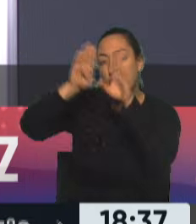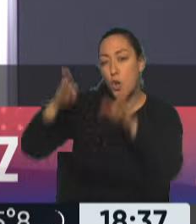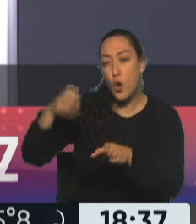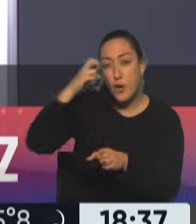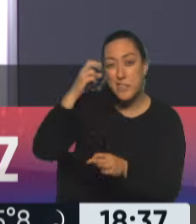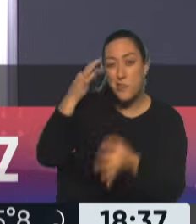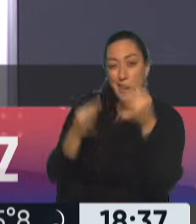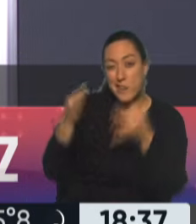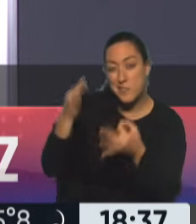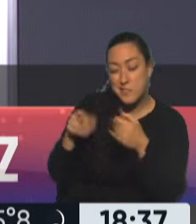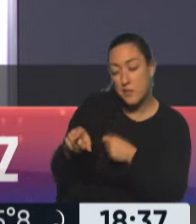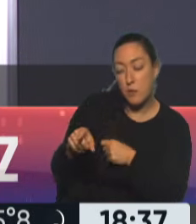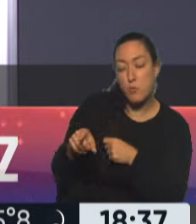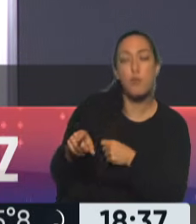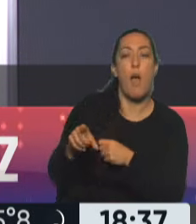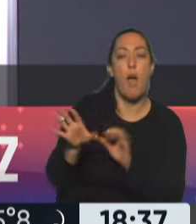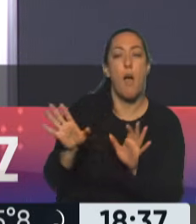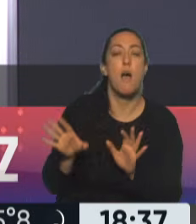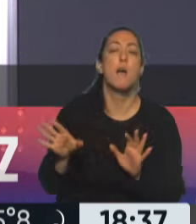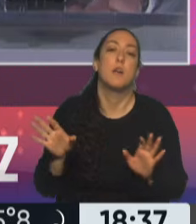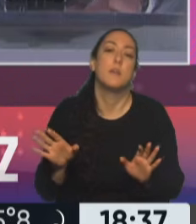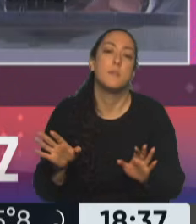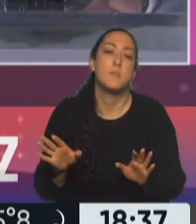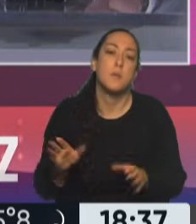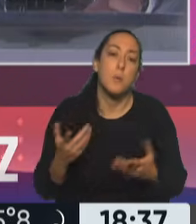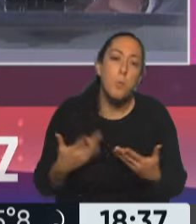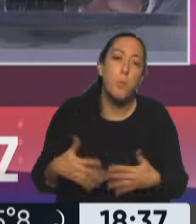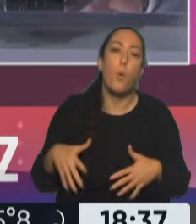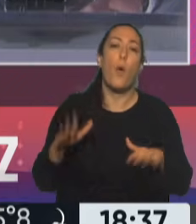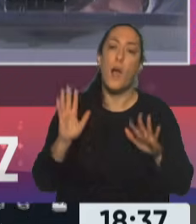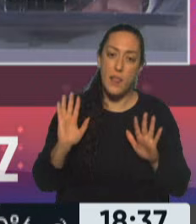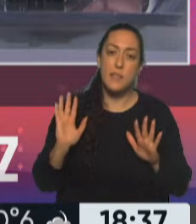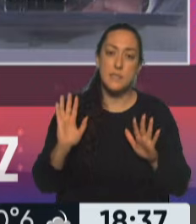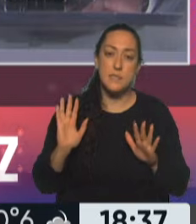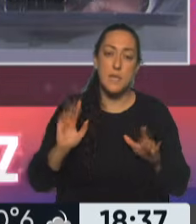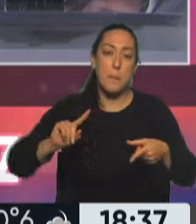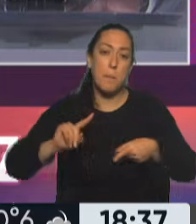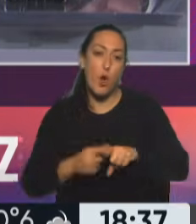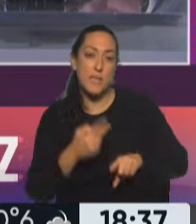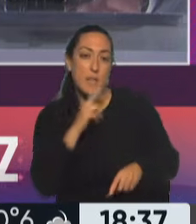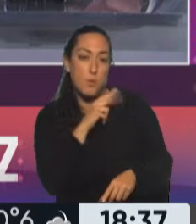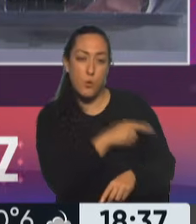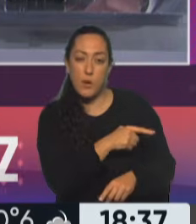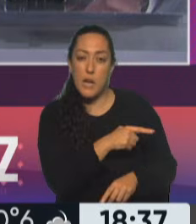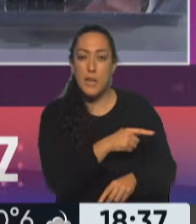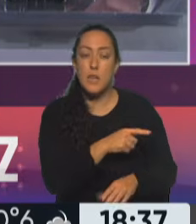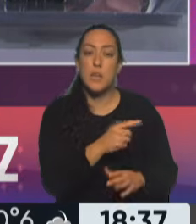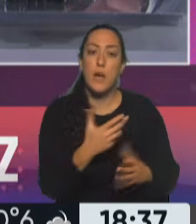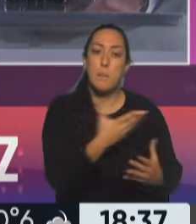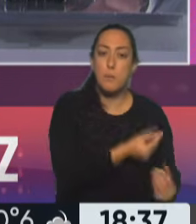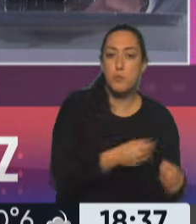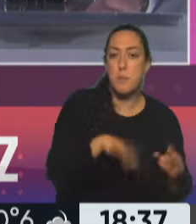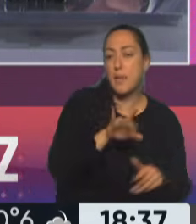viernes pasado, se cree en principio que podría acercarse un poco más a las políticas de Keiko Fujimori. Bueno, hay que ver, ¿no? Digo,